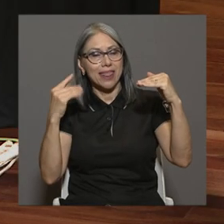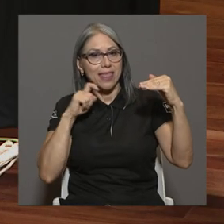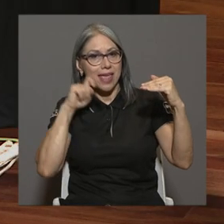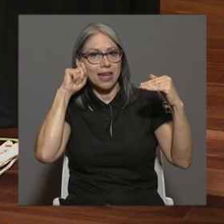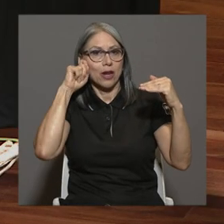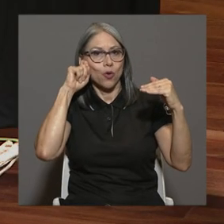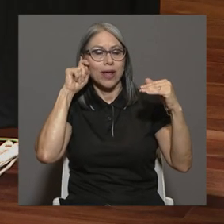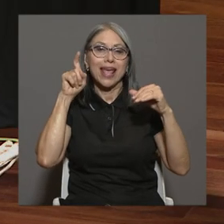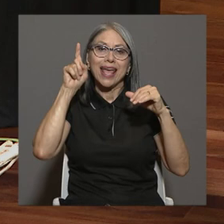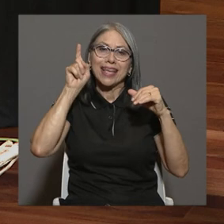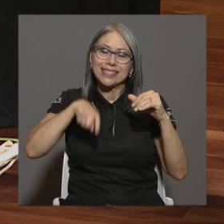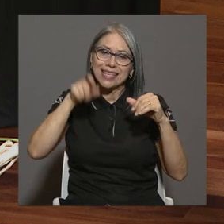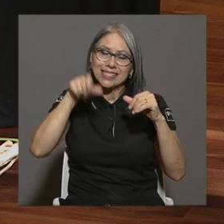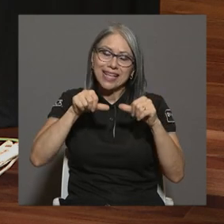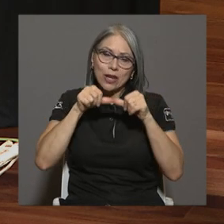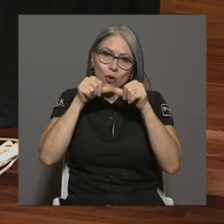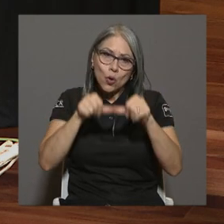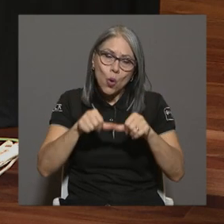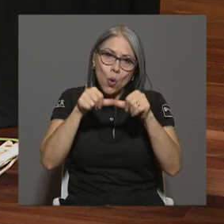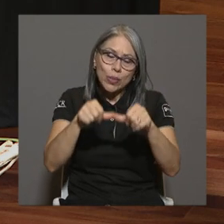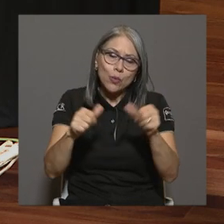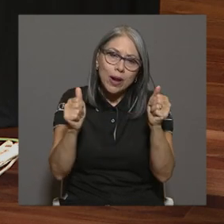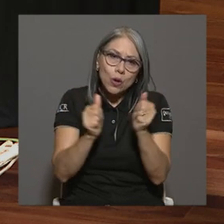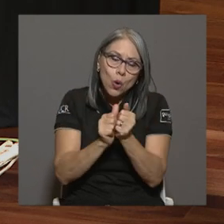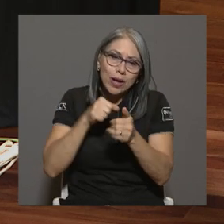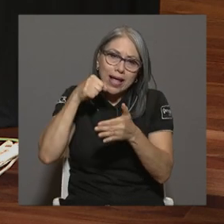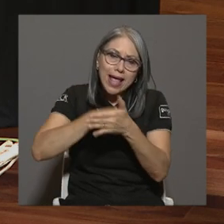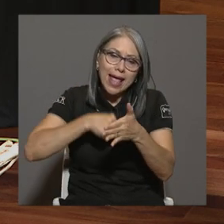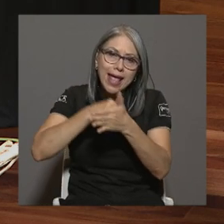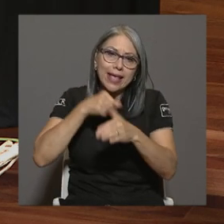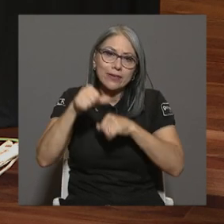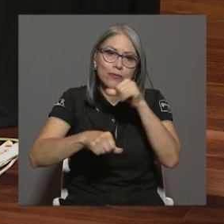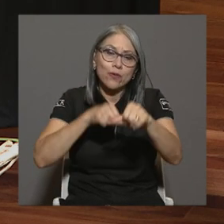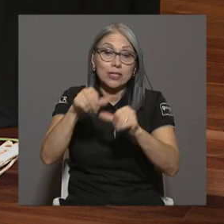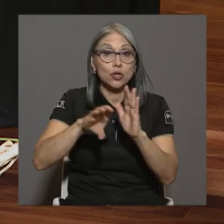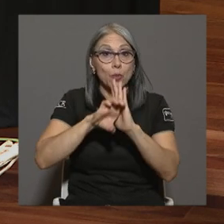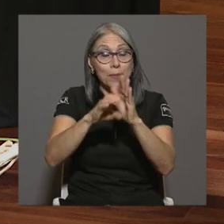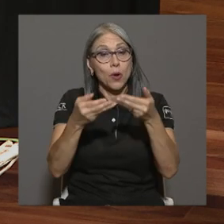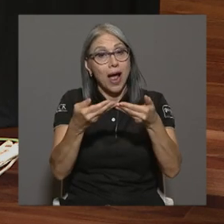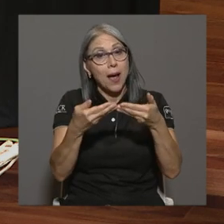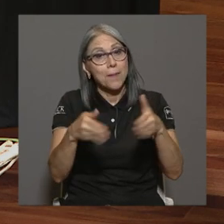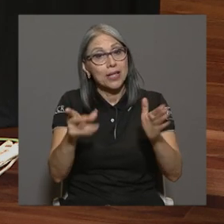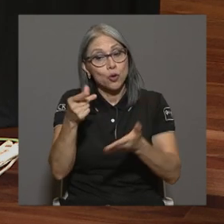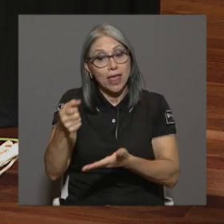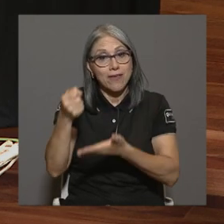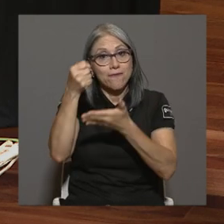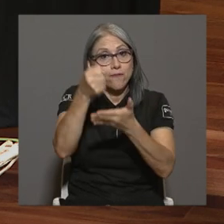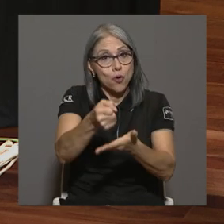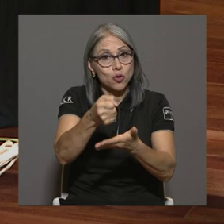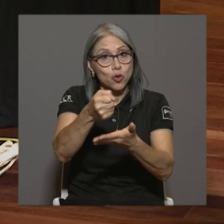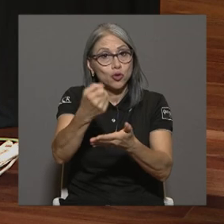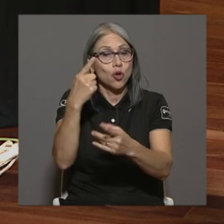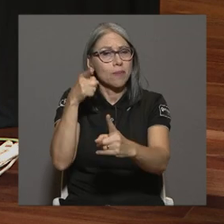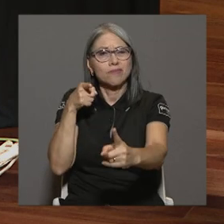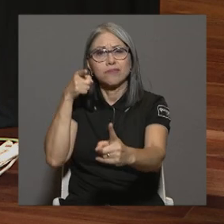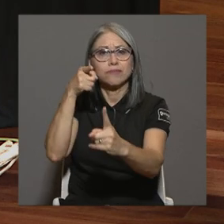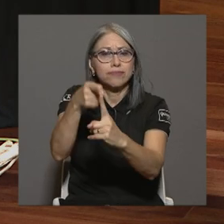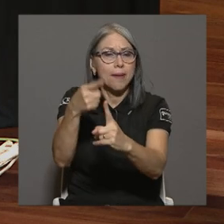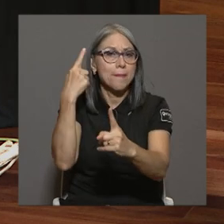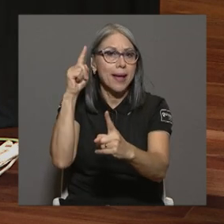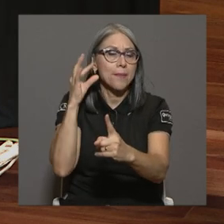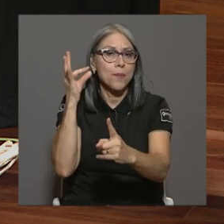darle continuidad a los esfuerzos realizados, como la apertura de fondos de investigación destinados a mujeres y las